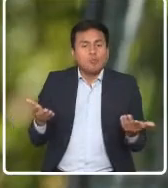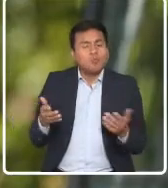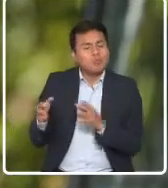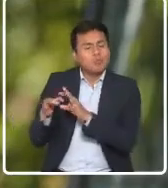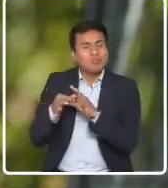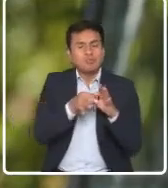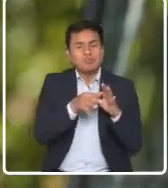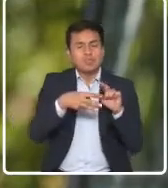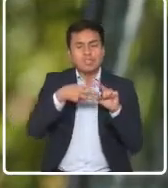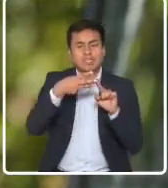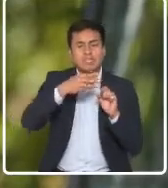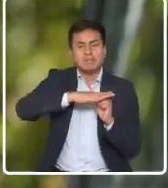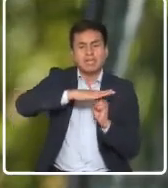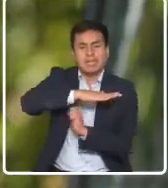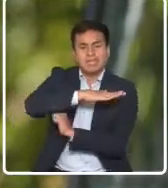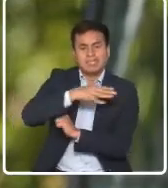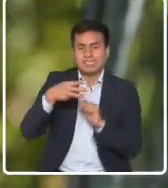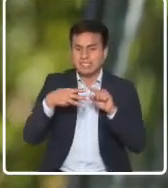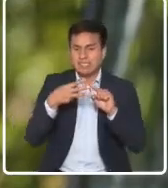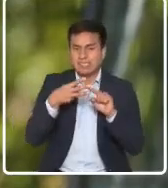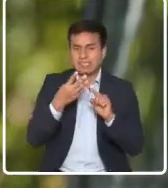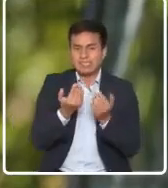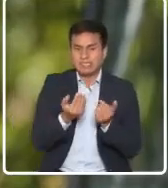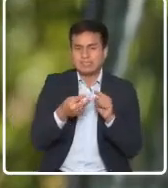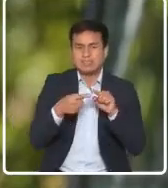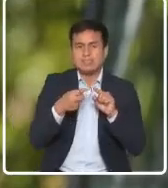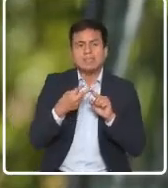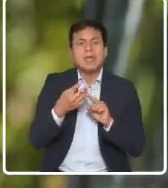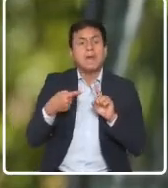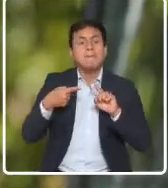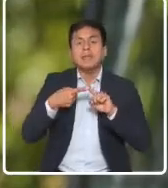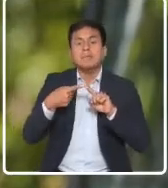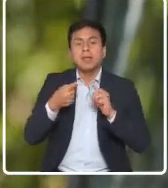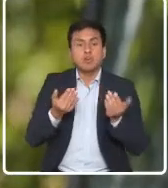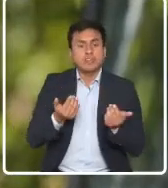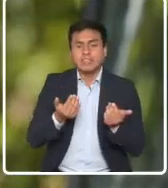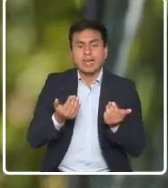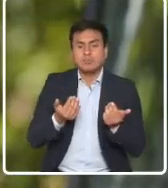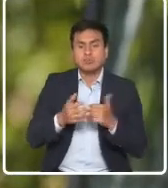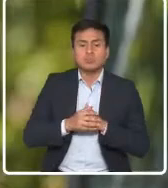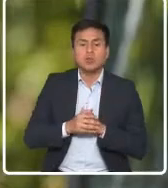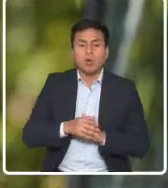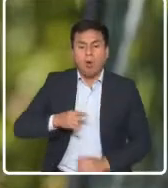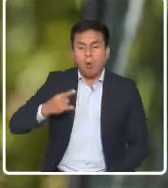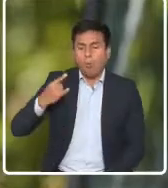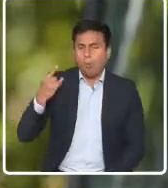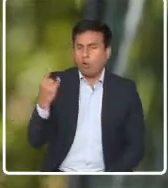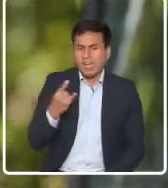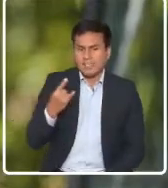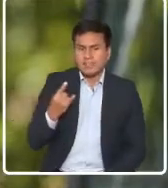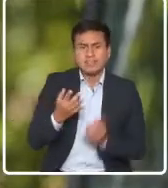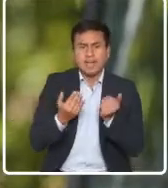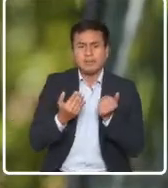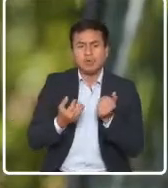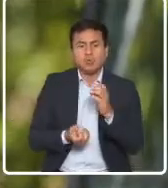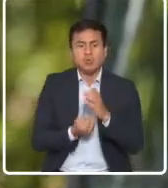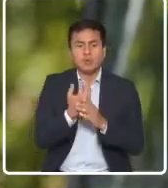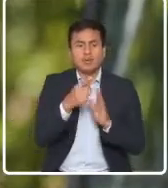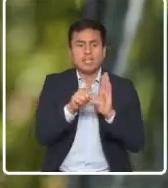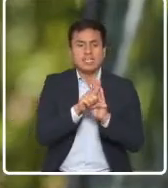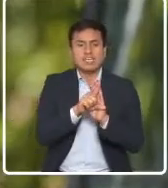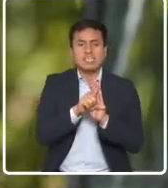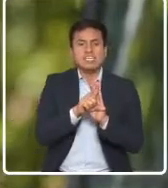en tres pilares fundamentales. El primero, necesitamos con urgencia una nueva